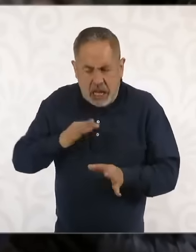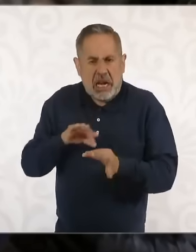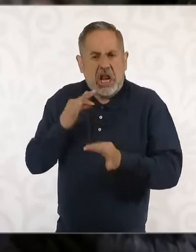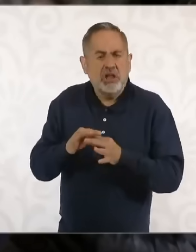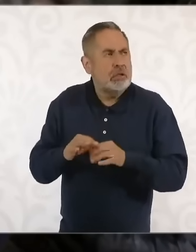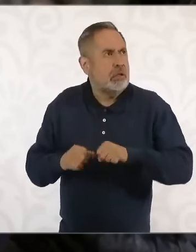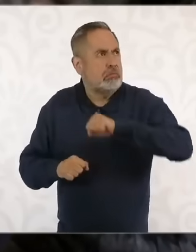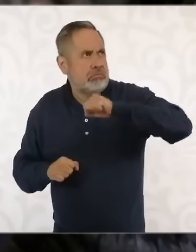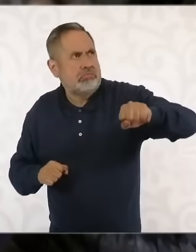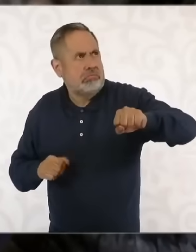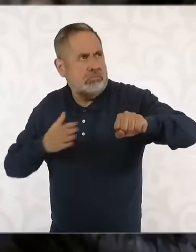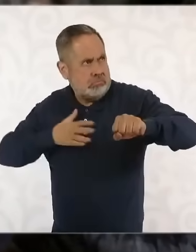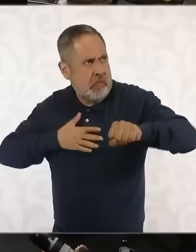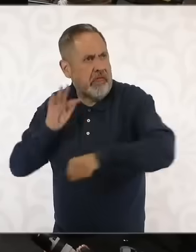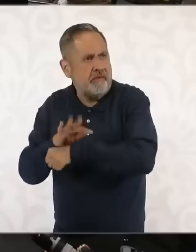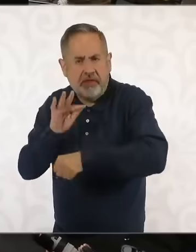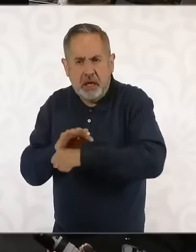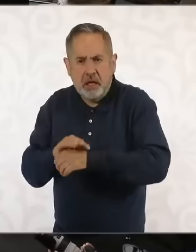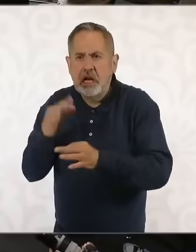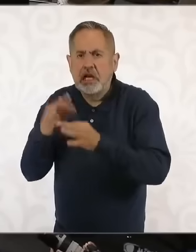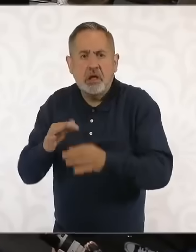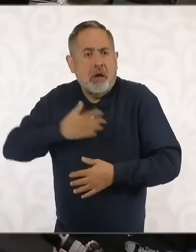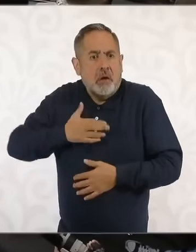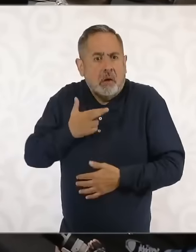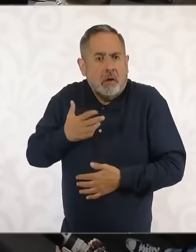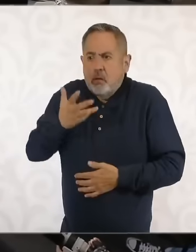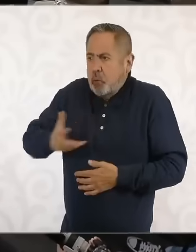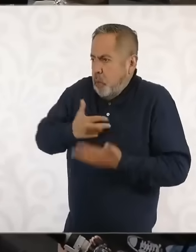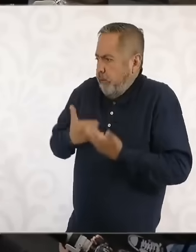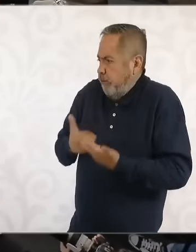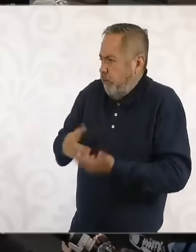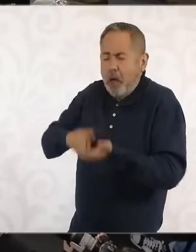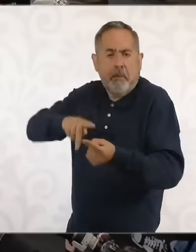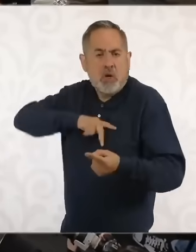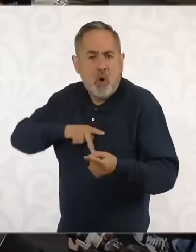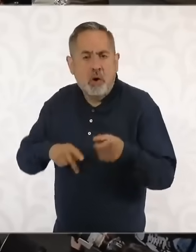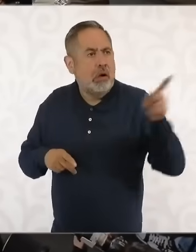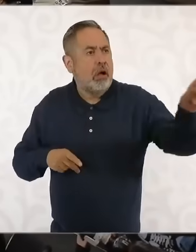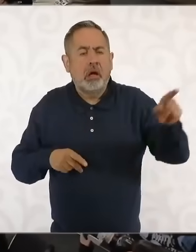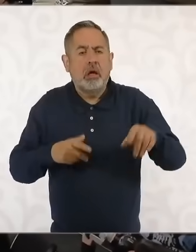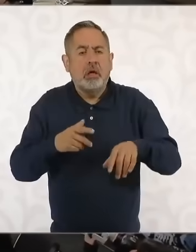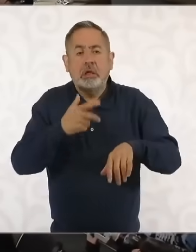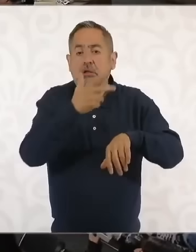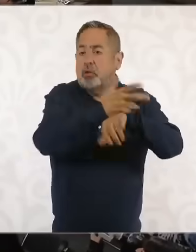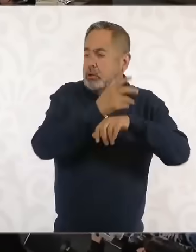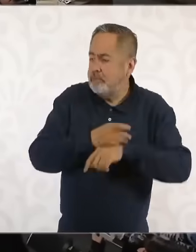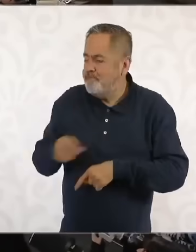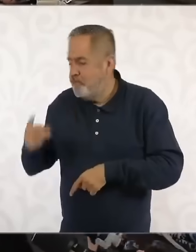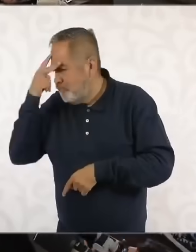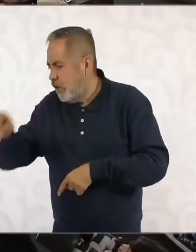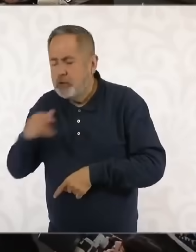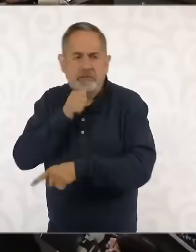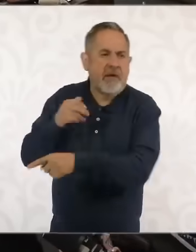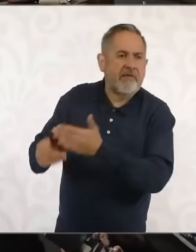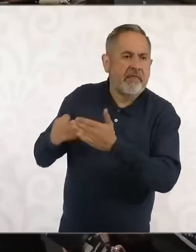la defensa de nuestra patria y de nuestros recursos en momentos donde Donald Trump pues dice hay que hacer algo con México, hay que hacer algo